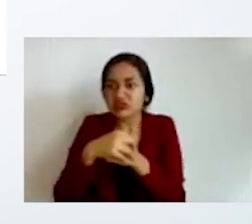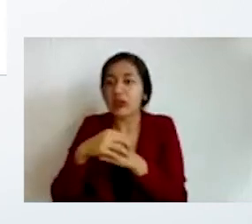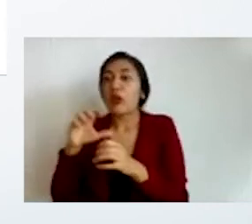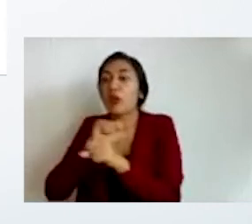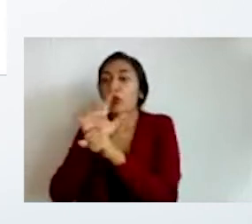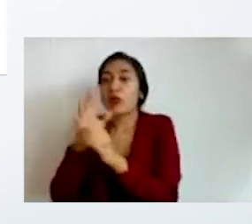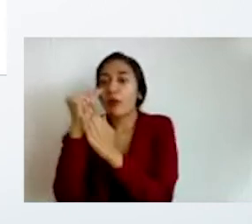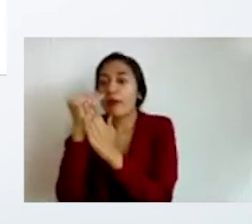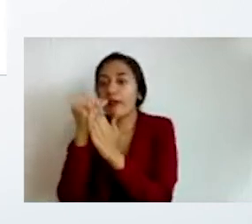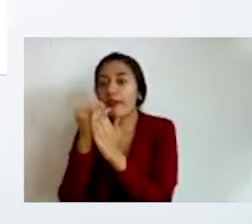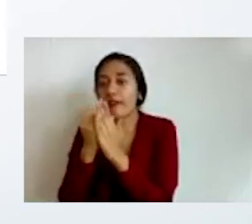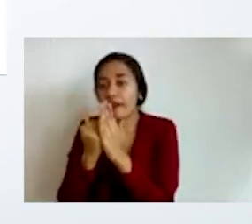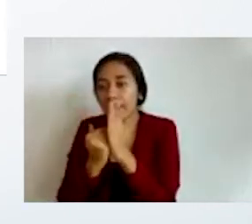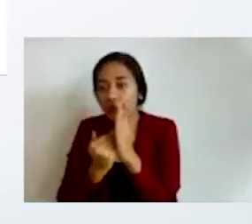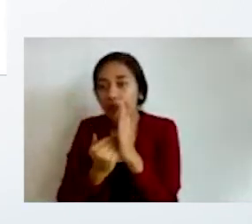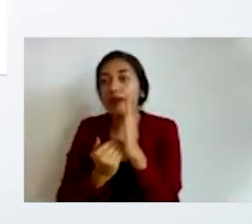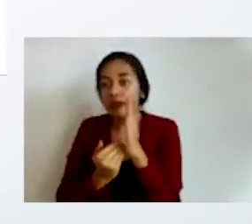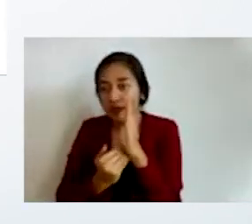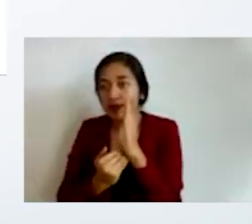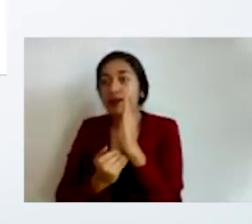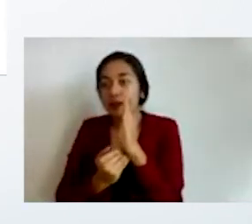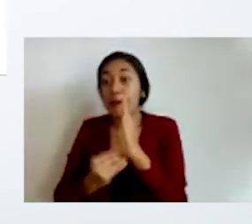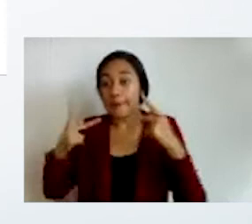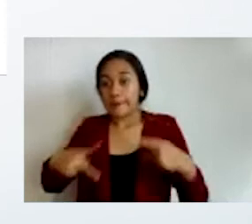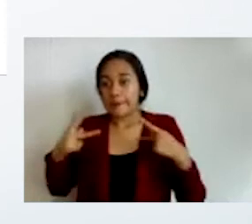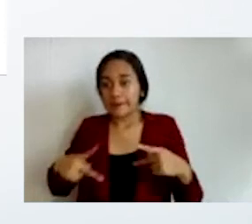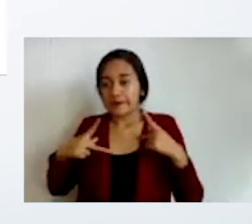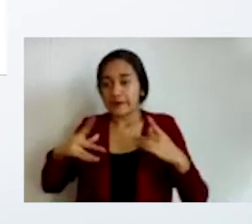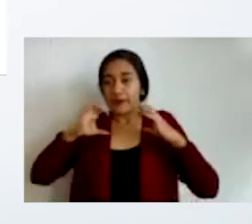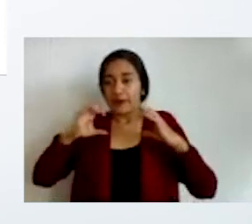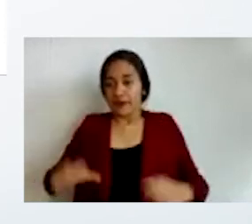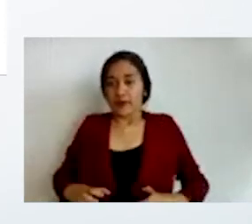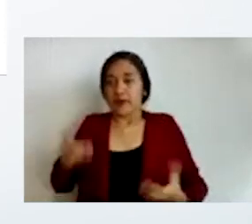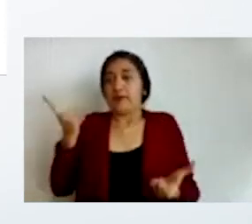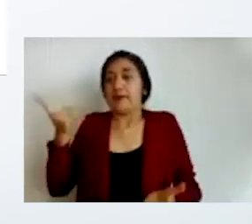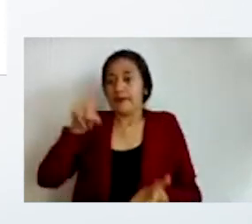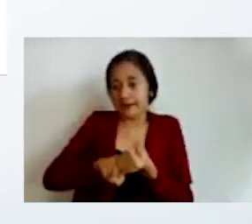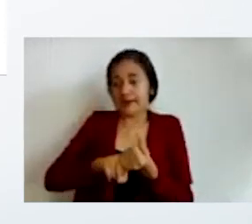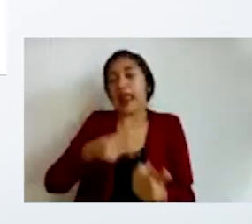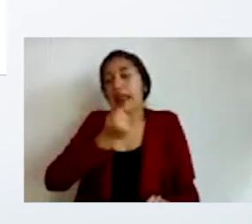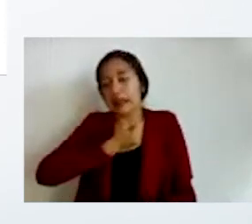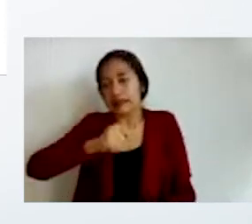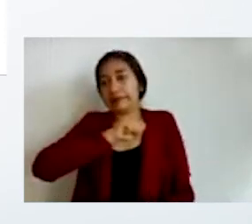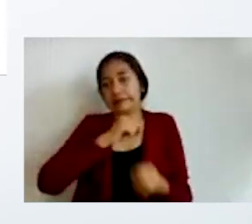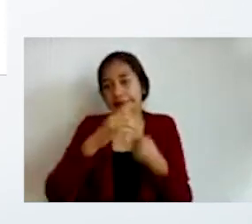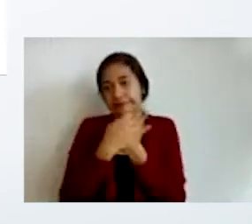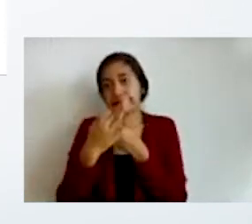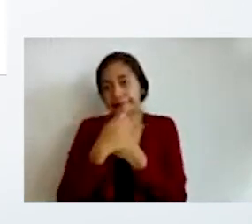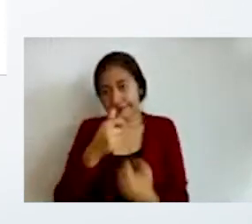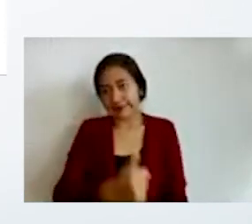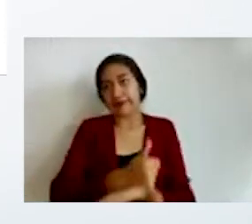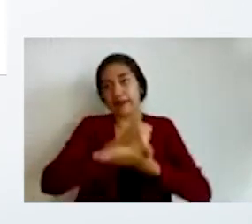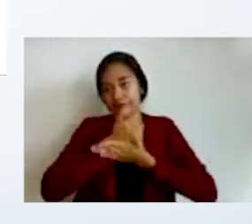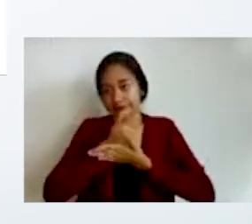la persona pues ha resuelto su enfermedad. Ven ustedes el